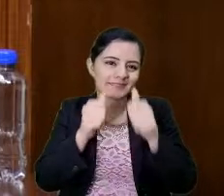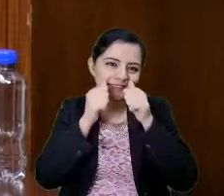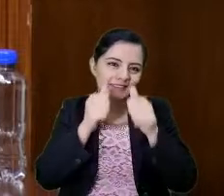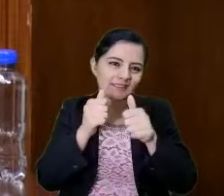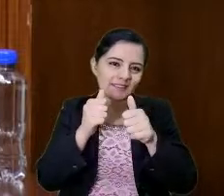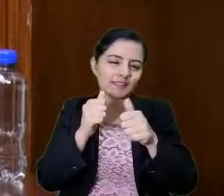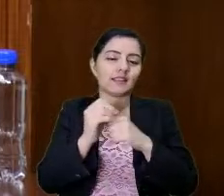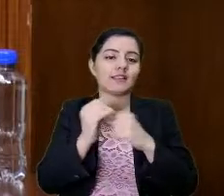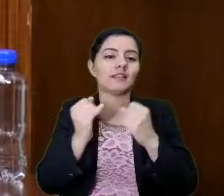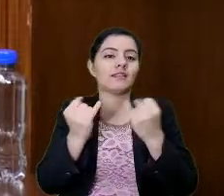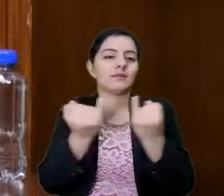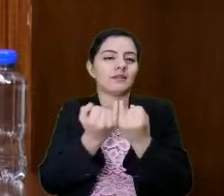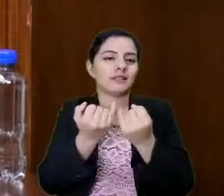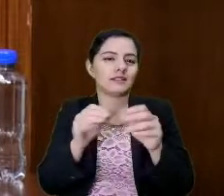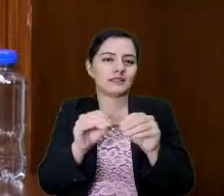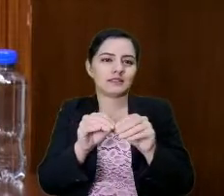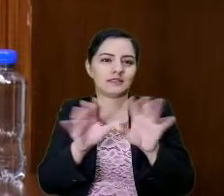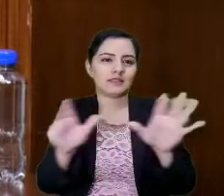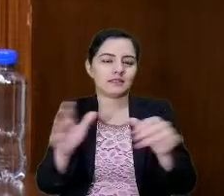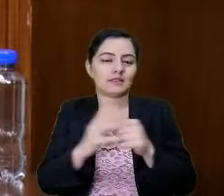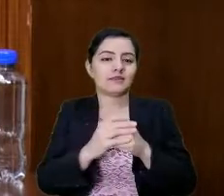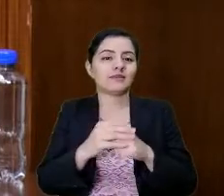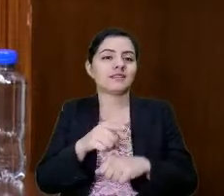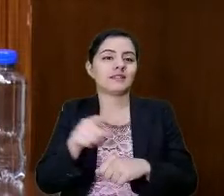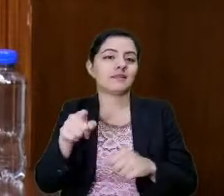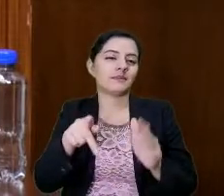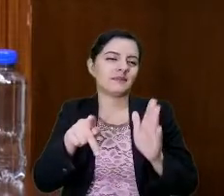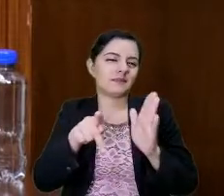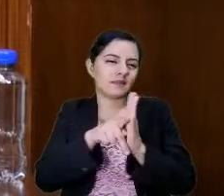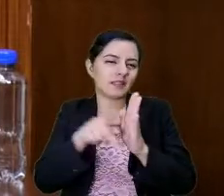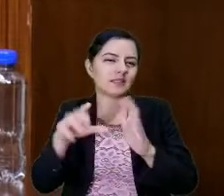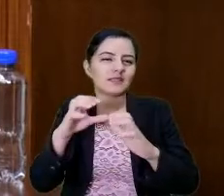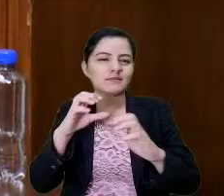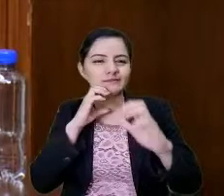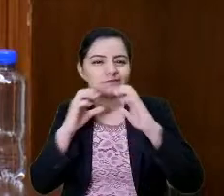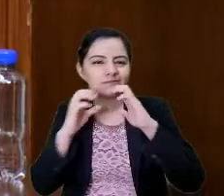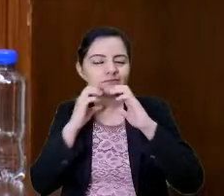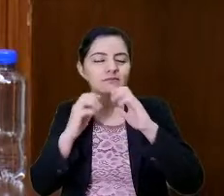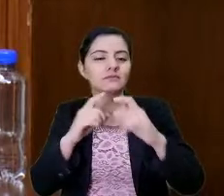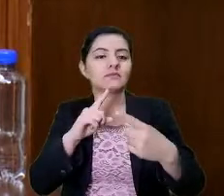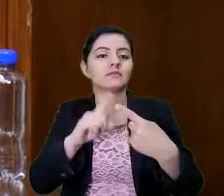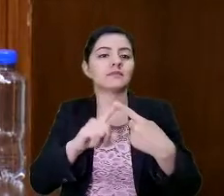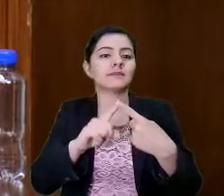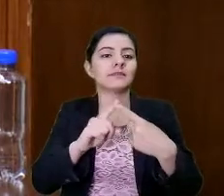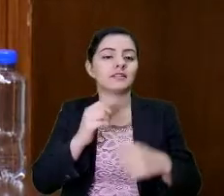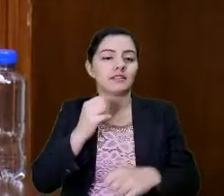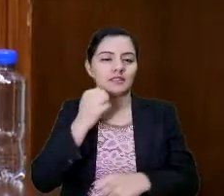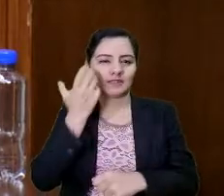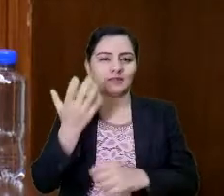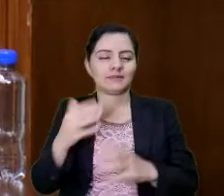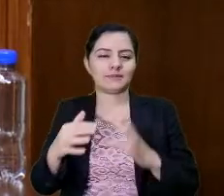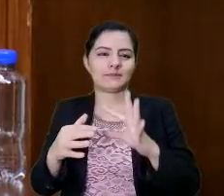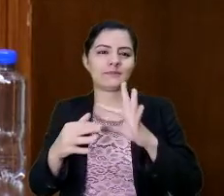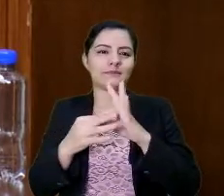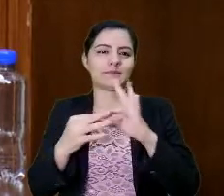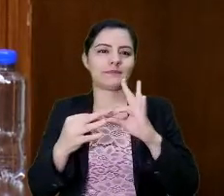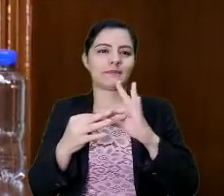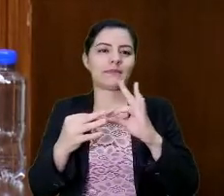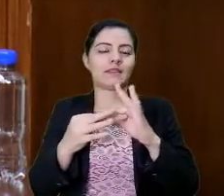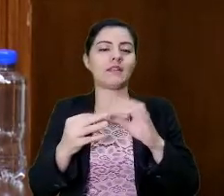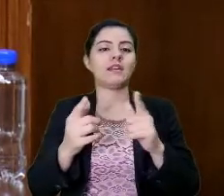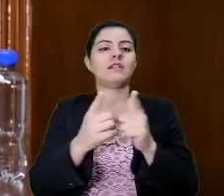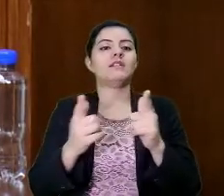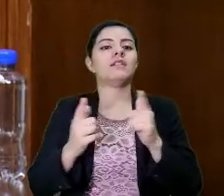supuesto a los medios de comunicación. Primero que nada, quiero comentar que la fracción parlamentaria del Partido del